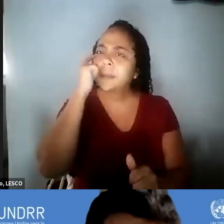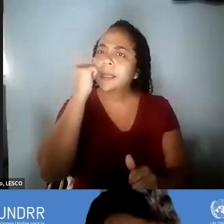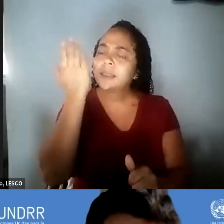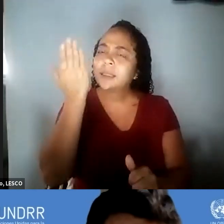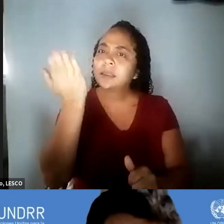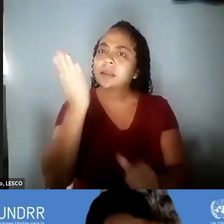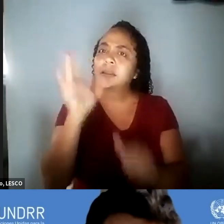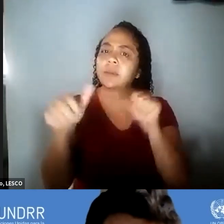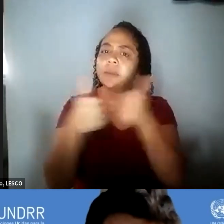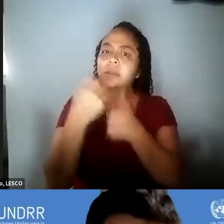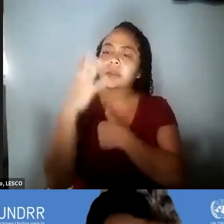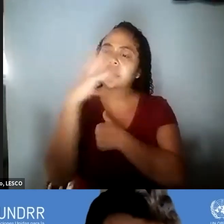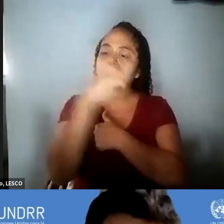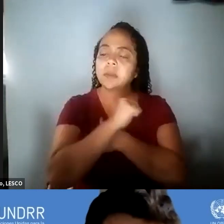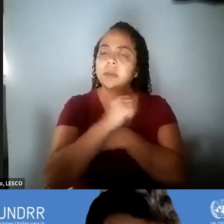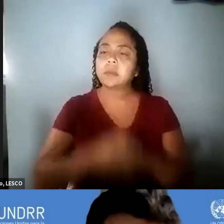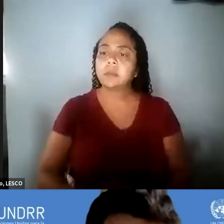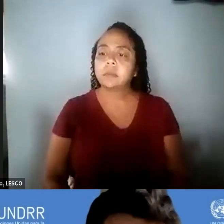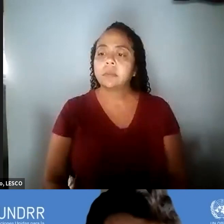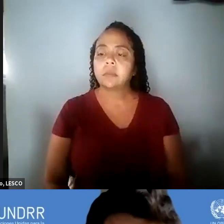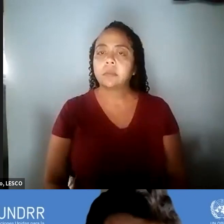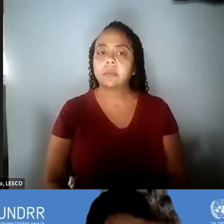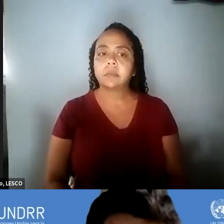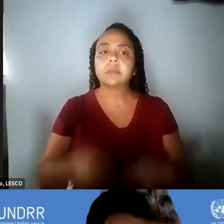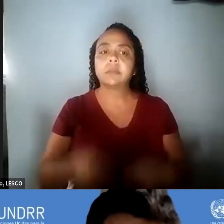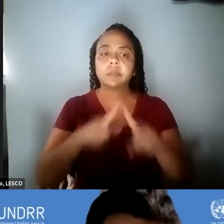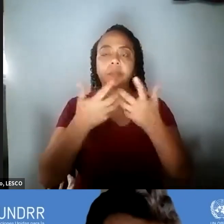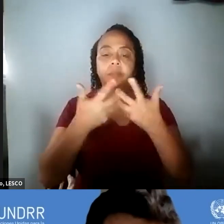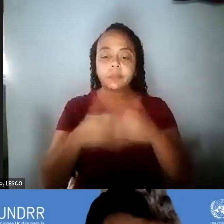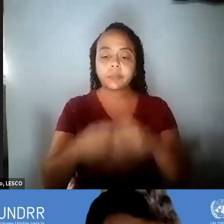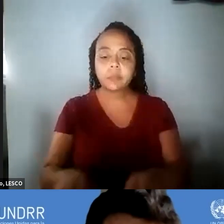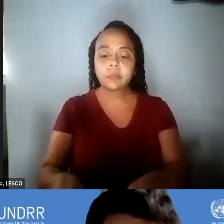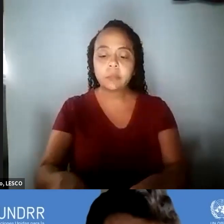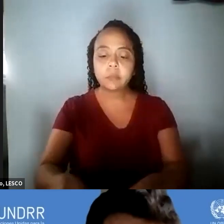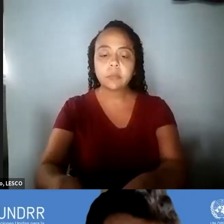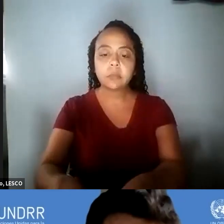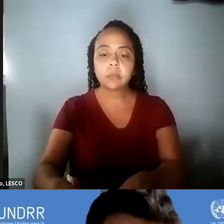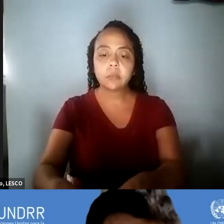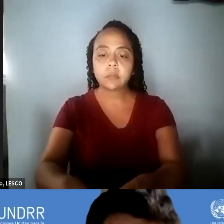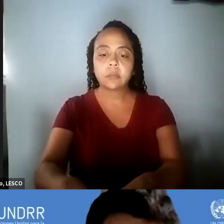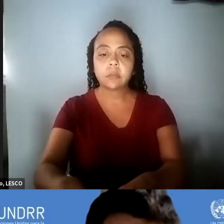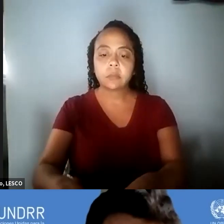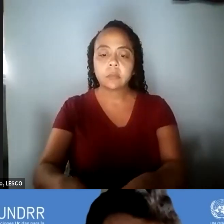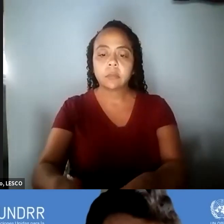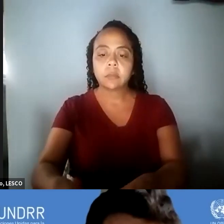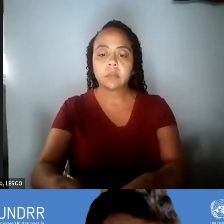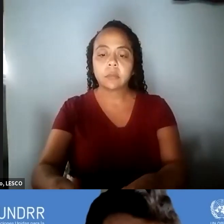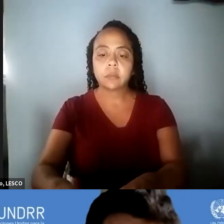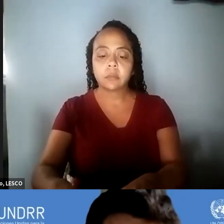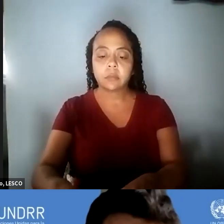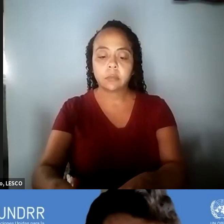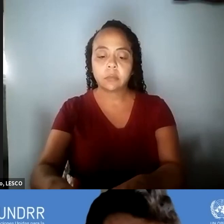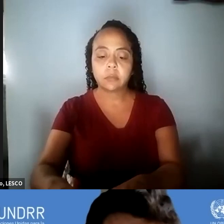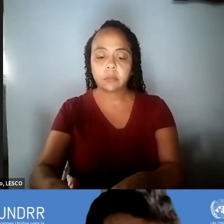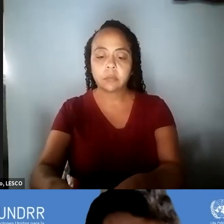los retos que identifican ustedes desde la corporación crees que de verdad lo podemos lograr en conjunto y qué